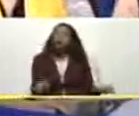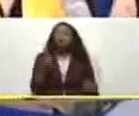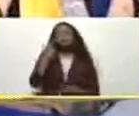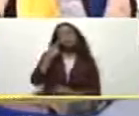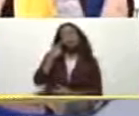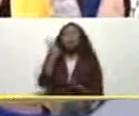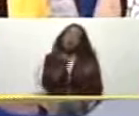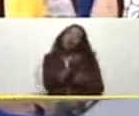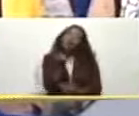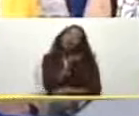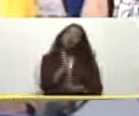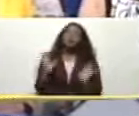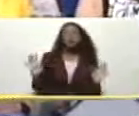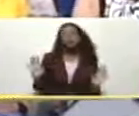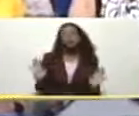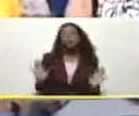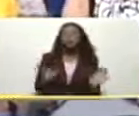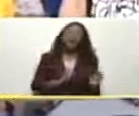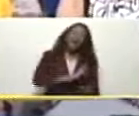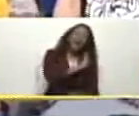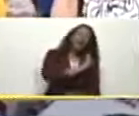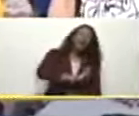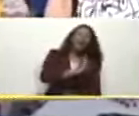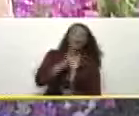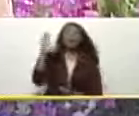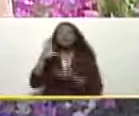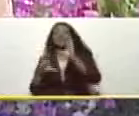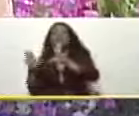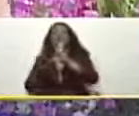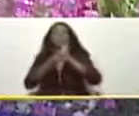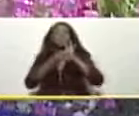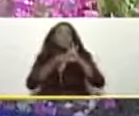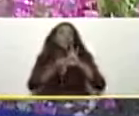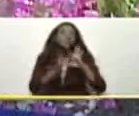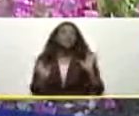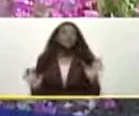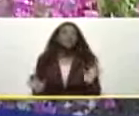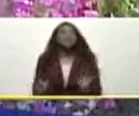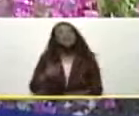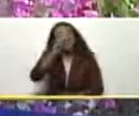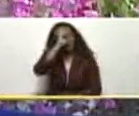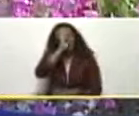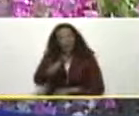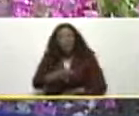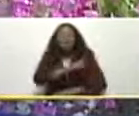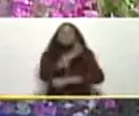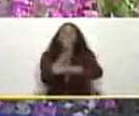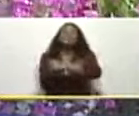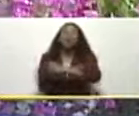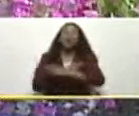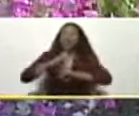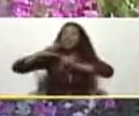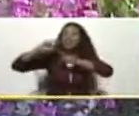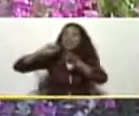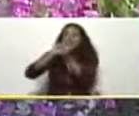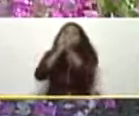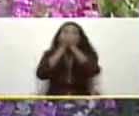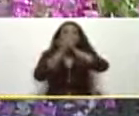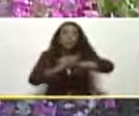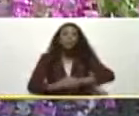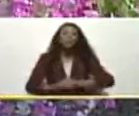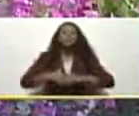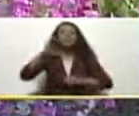con las dos, con las dos. Y es reconocer el poder transformador del